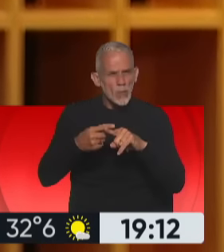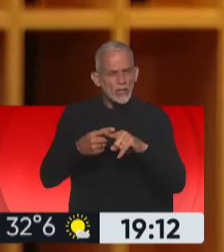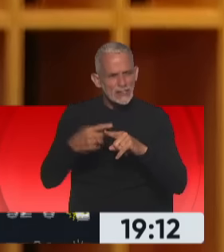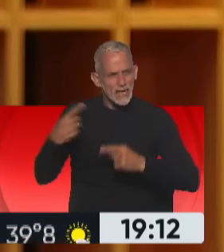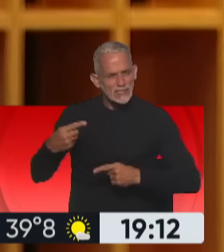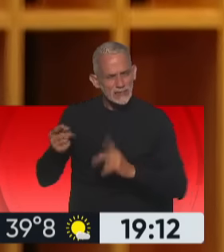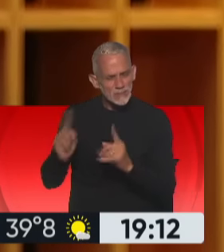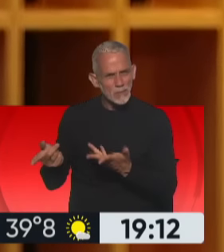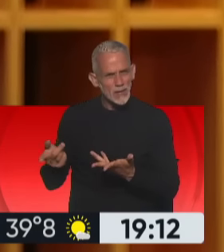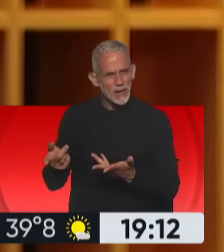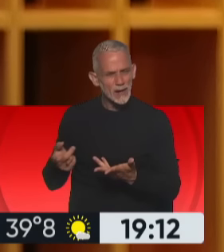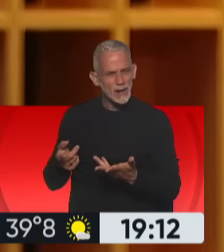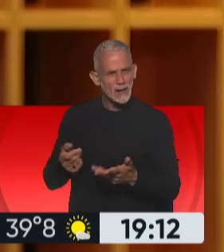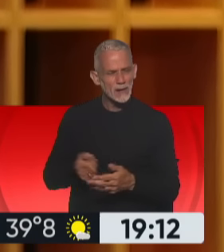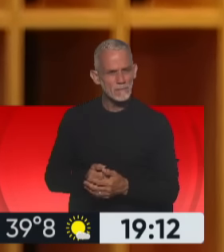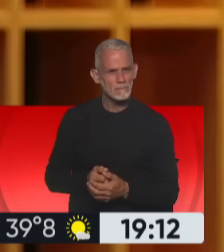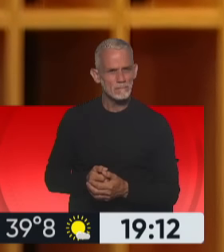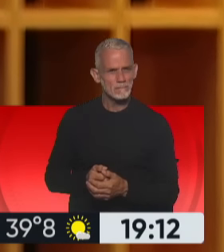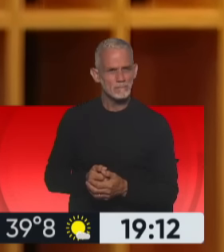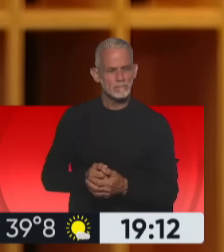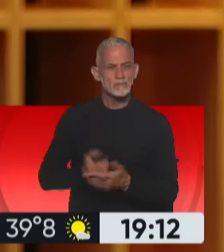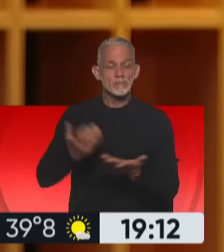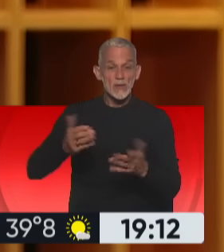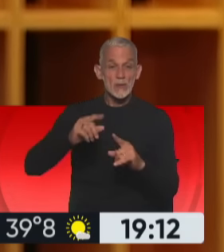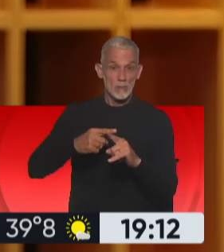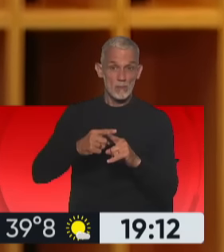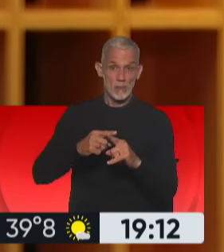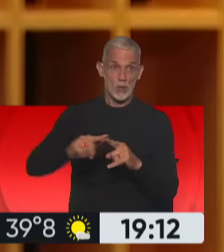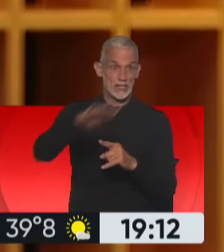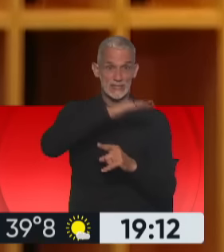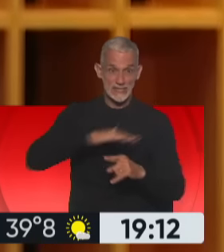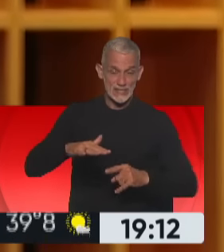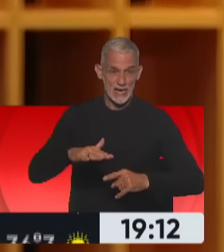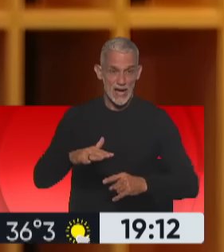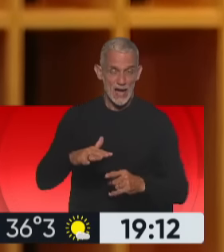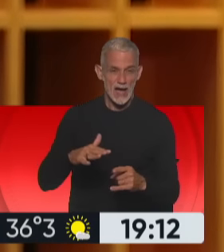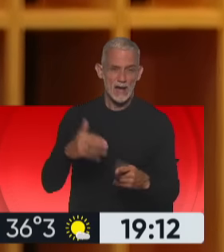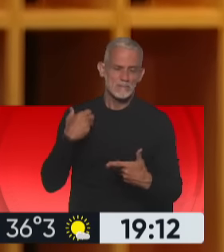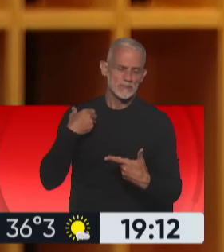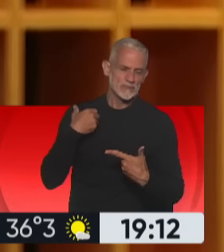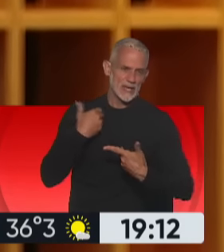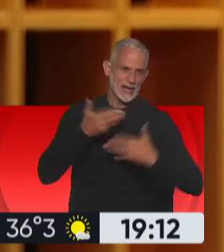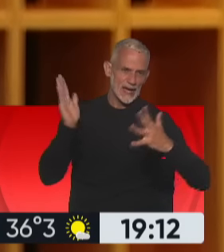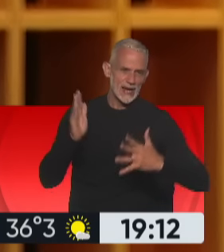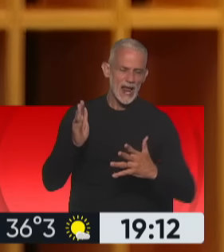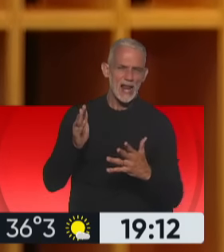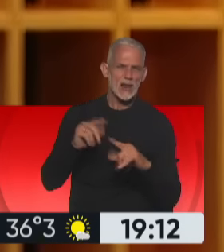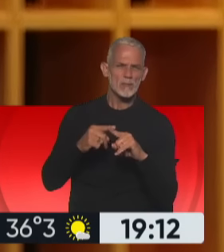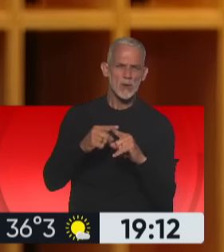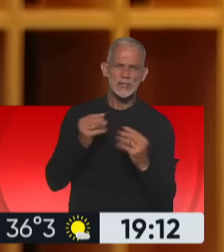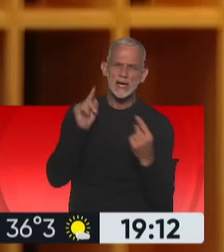hace regularmente. La política en general se guía por